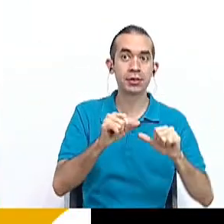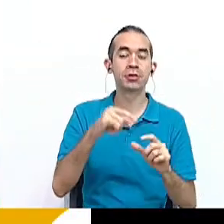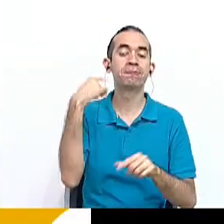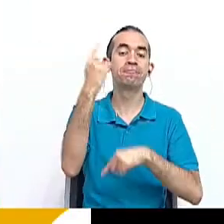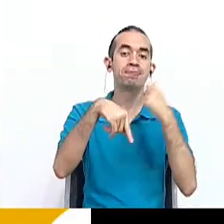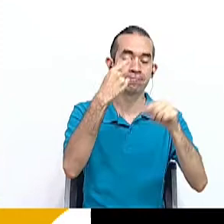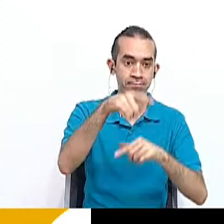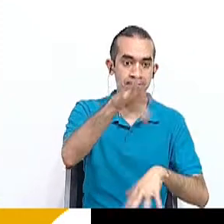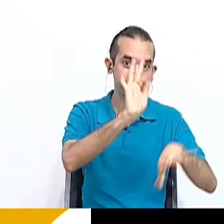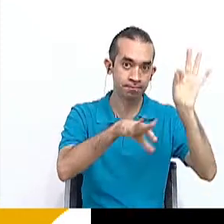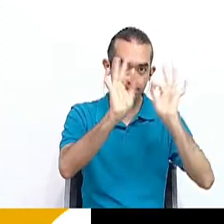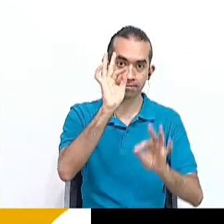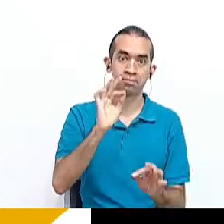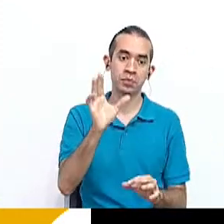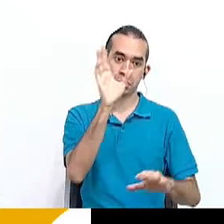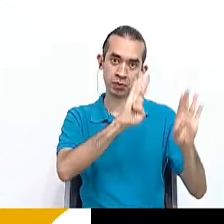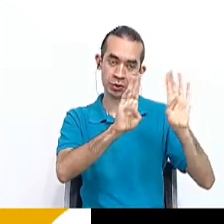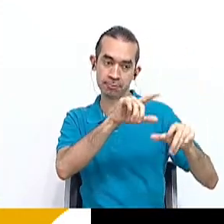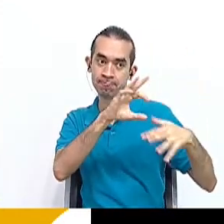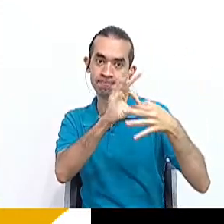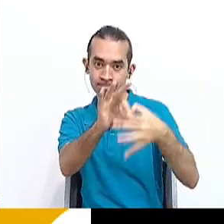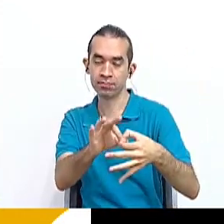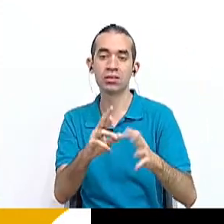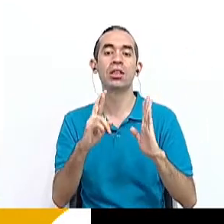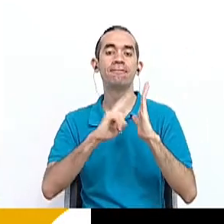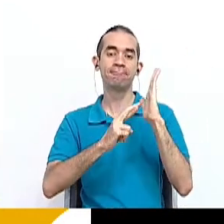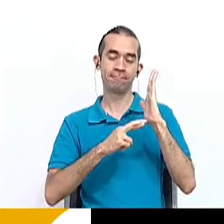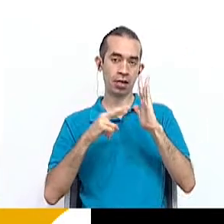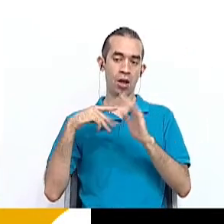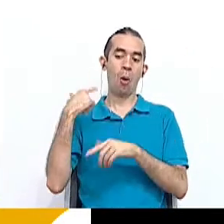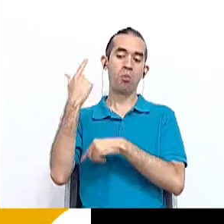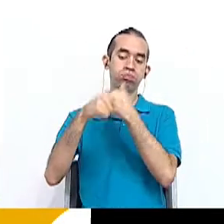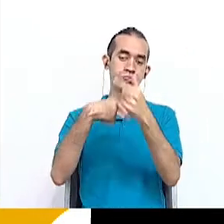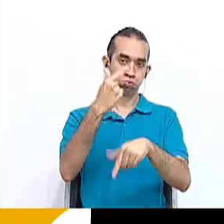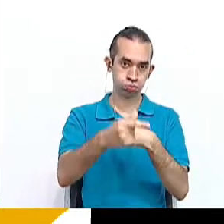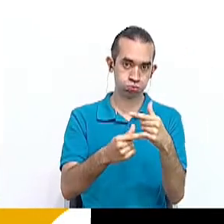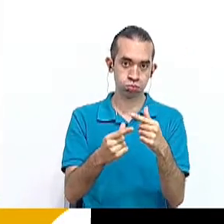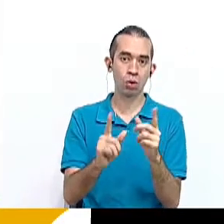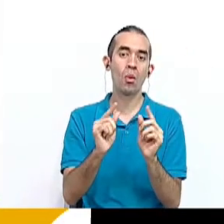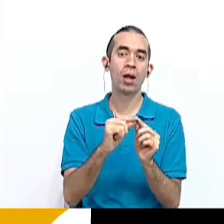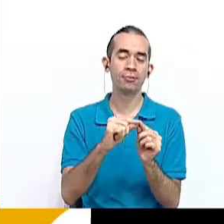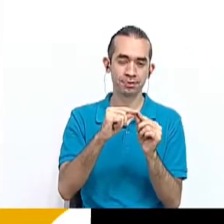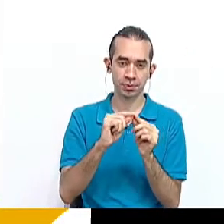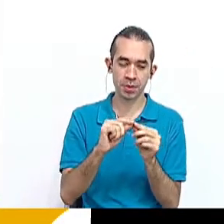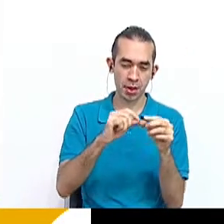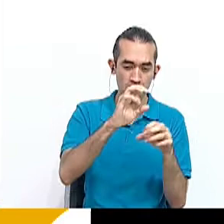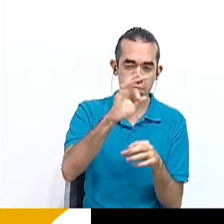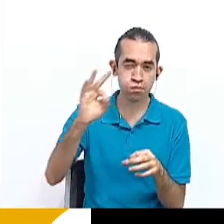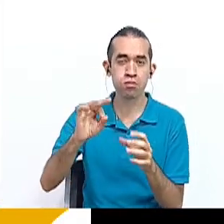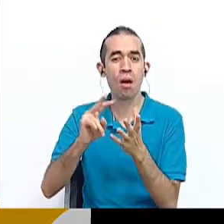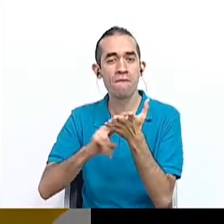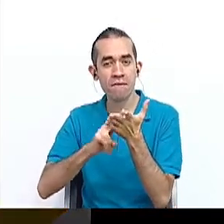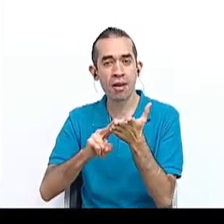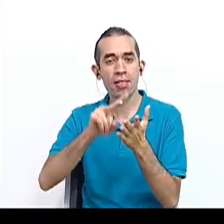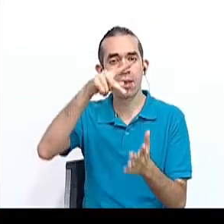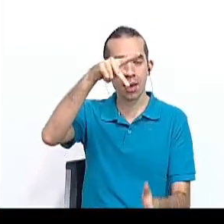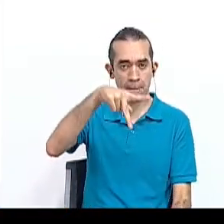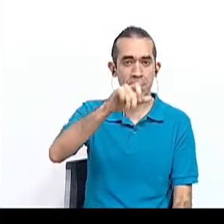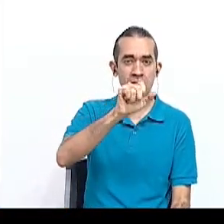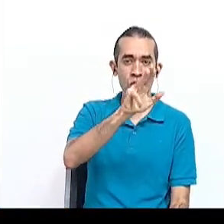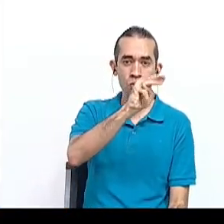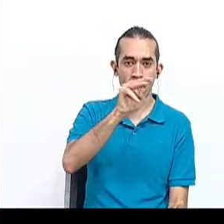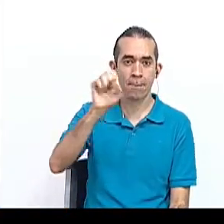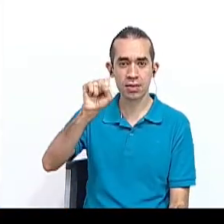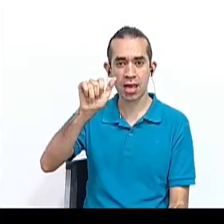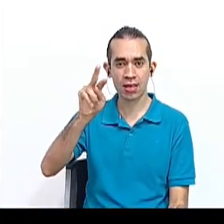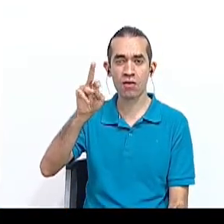reglas hereditarias para la transmisión de caracteres en las plantas del guisante Pisum sativum que cultivaba en